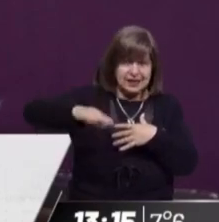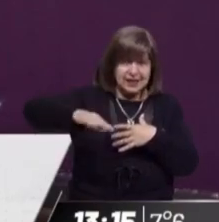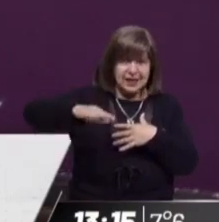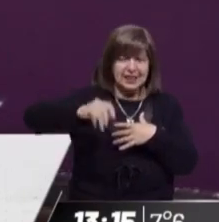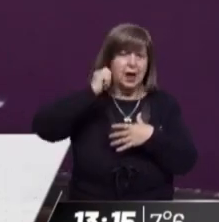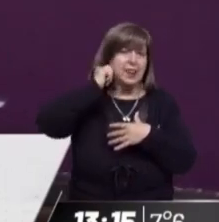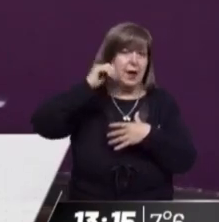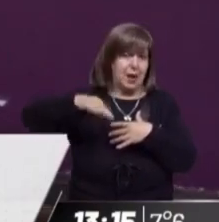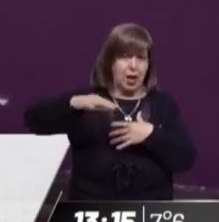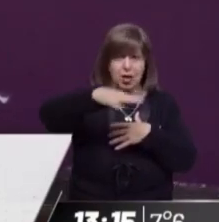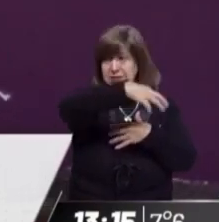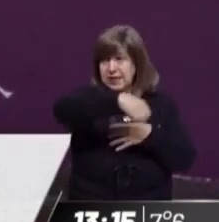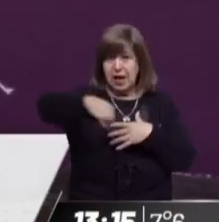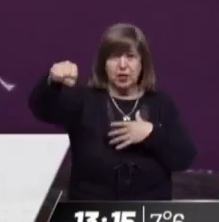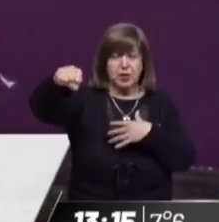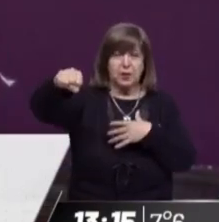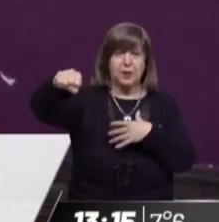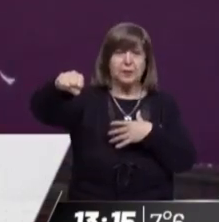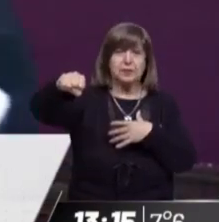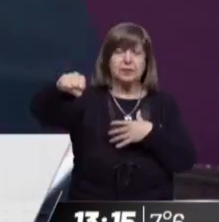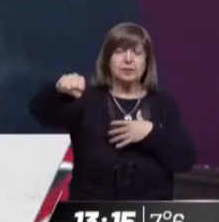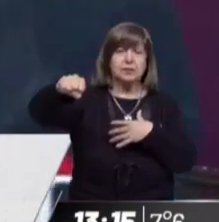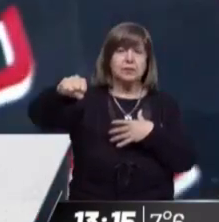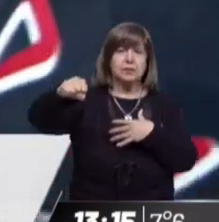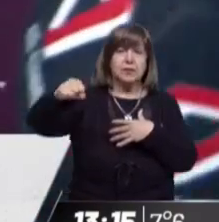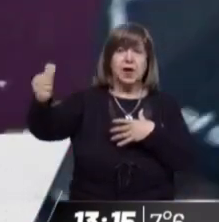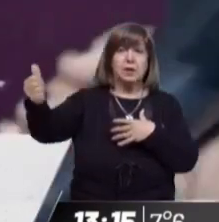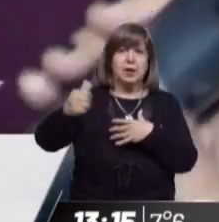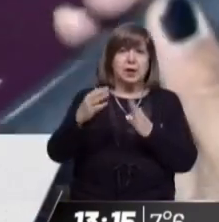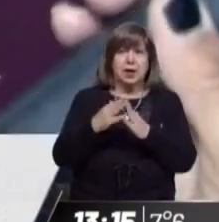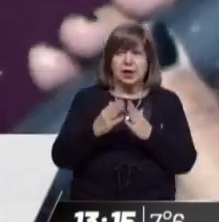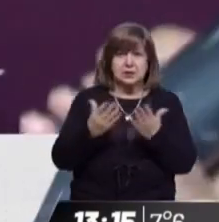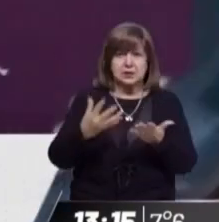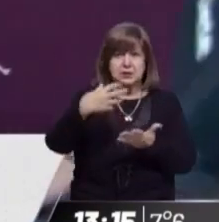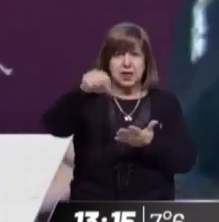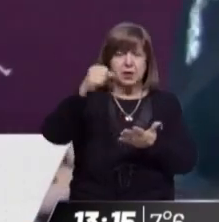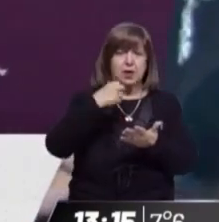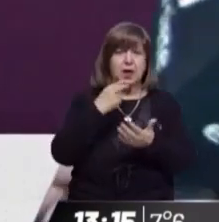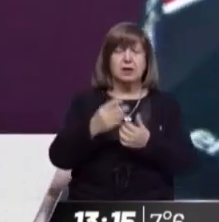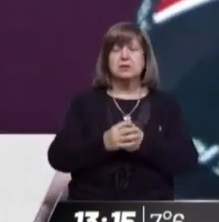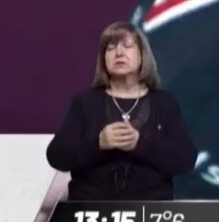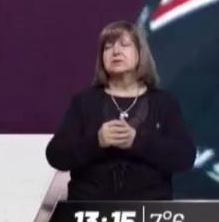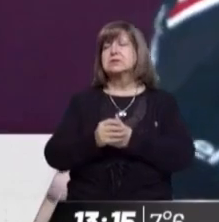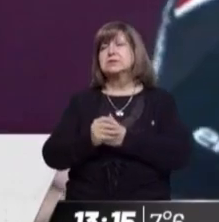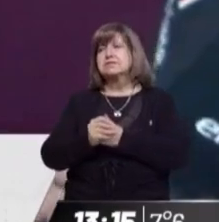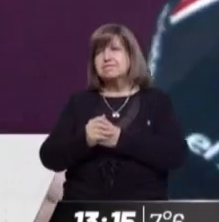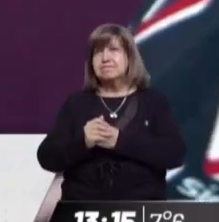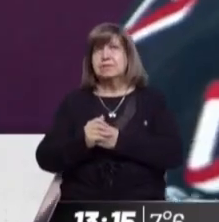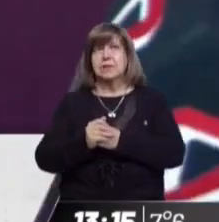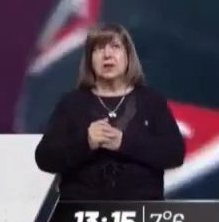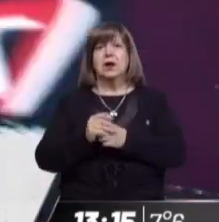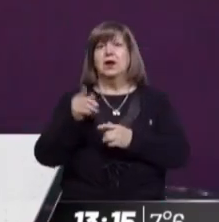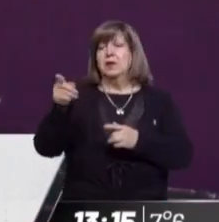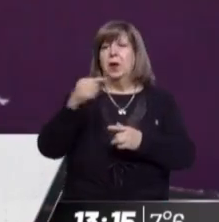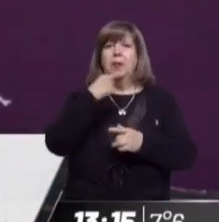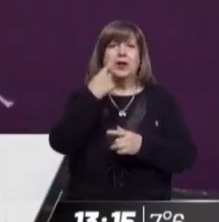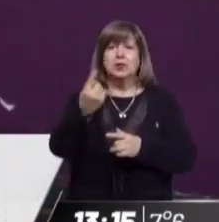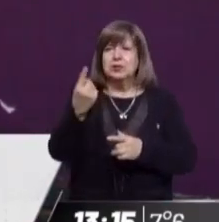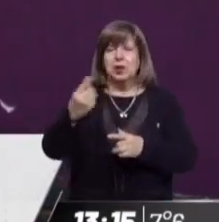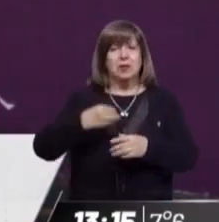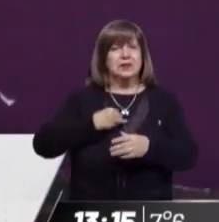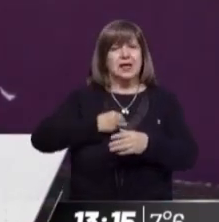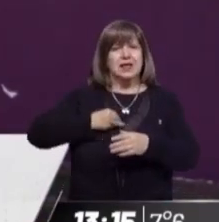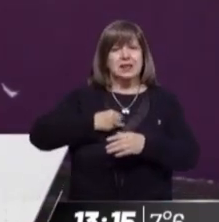Mariel previley bueno y ahora ahora qué sentís vos vivís con un policía afuera de tu casa Qué sentís